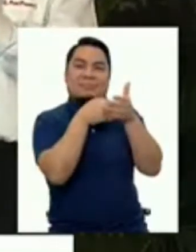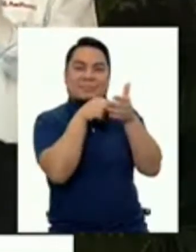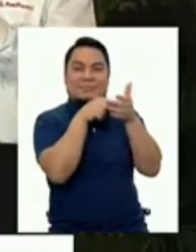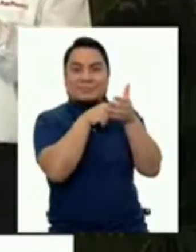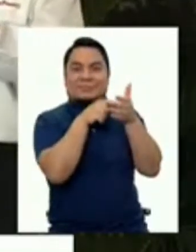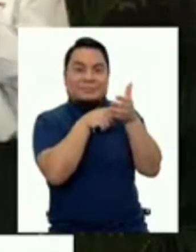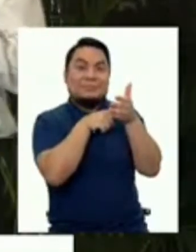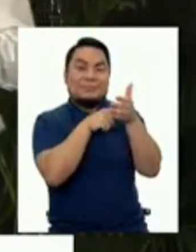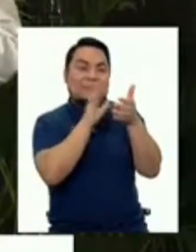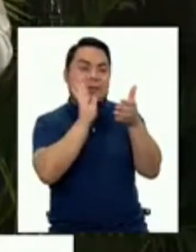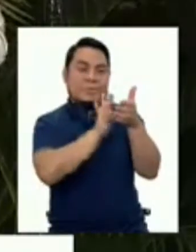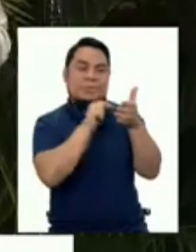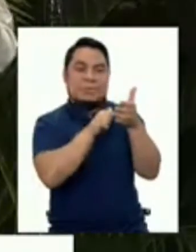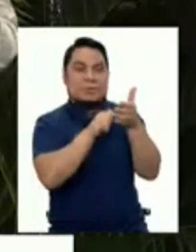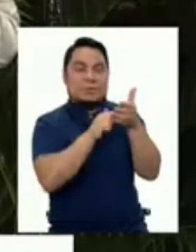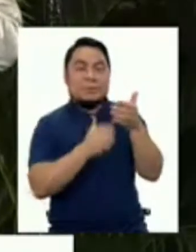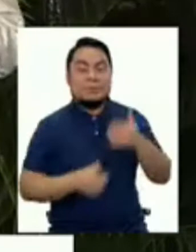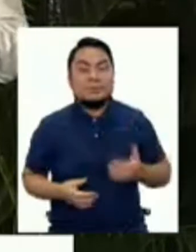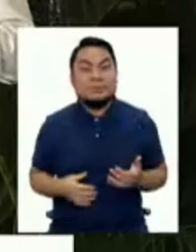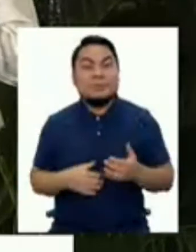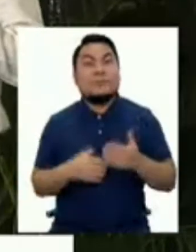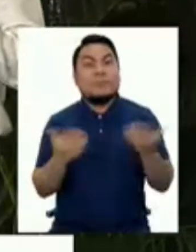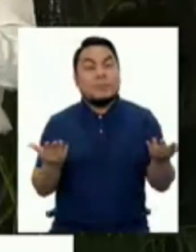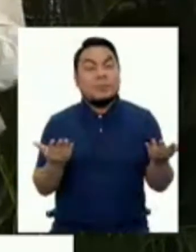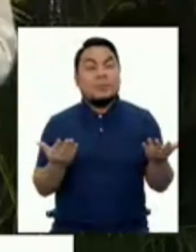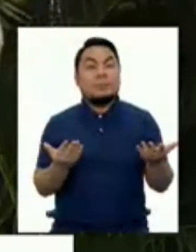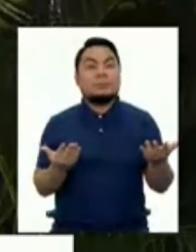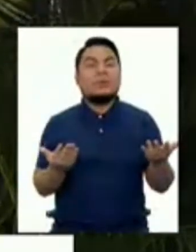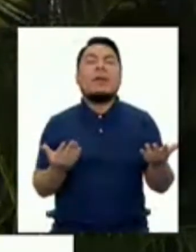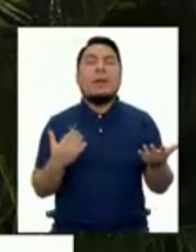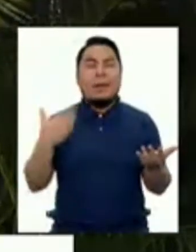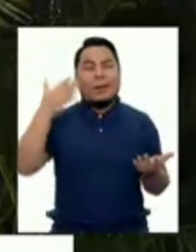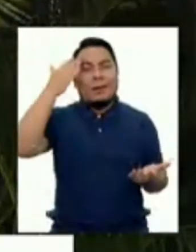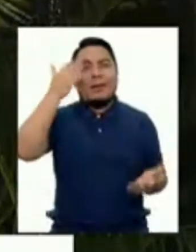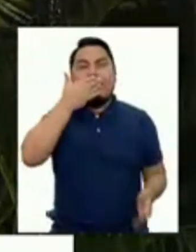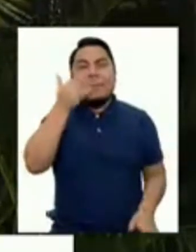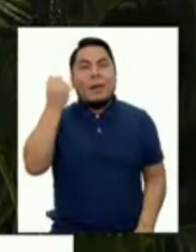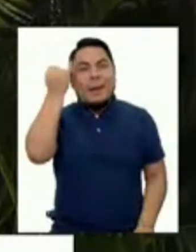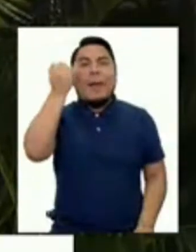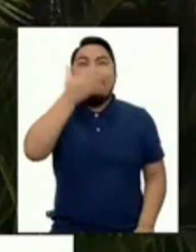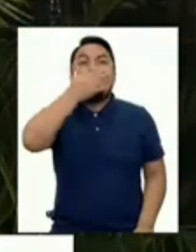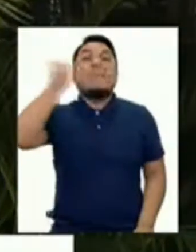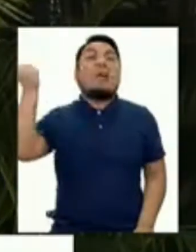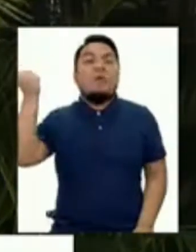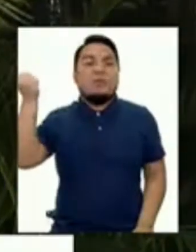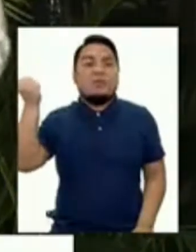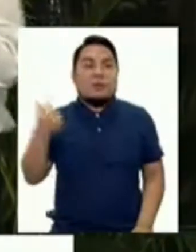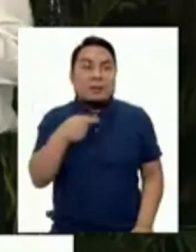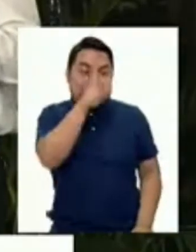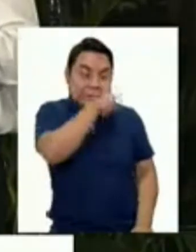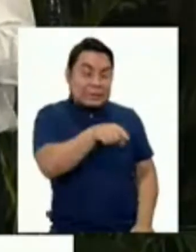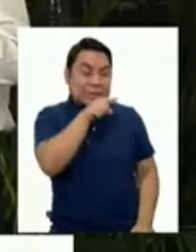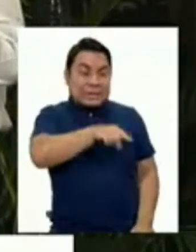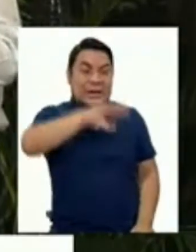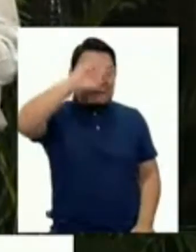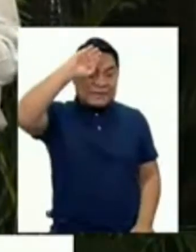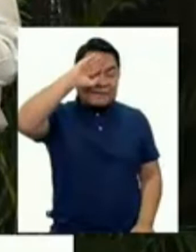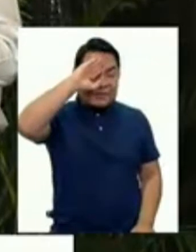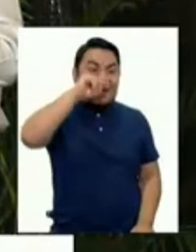mascarilla. ¿Cuál es lo ideal? Que ambos, el que tiene el virus como el que no